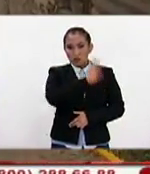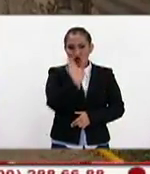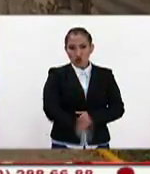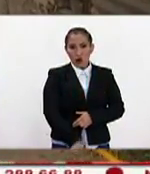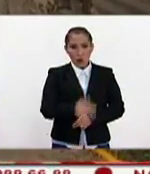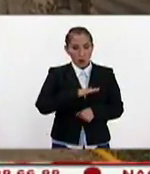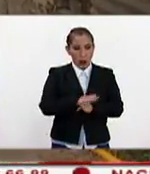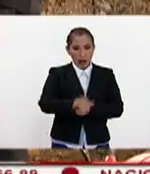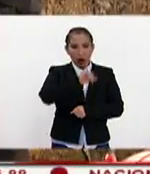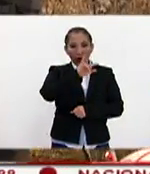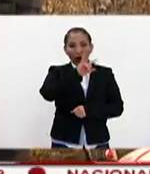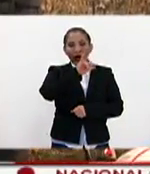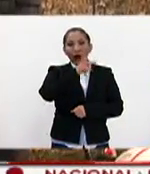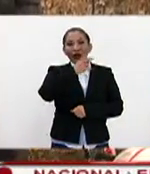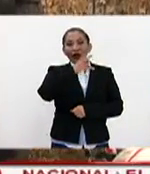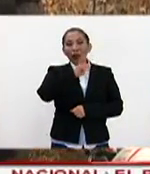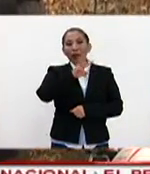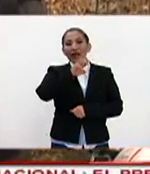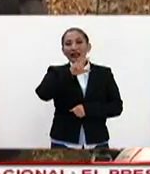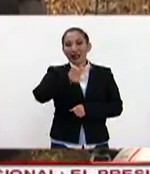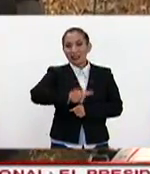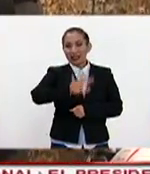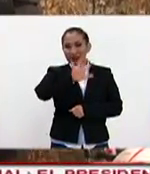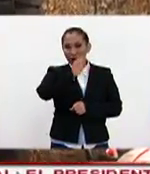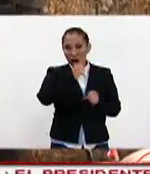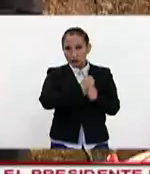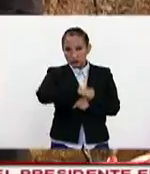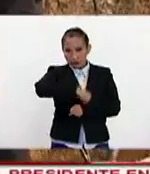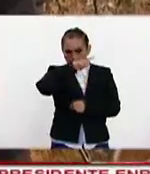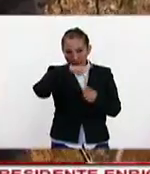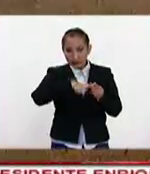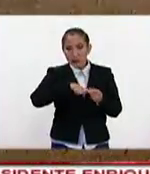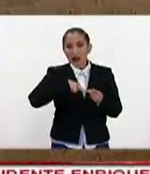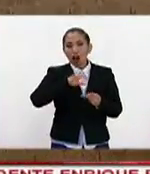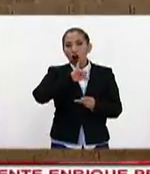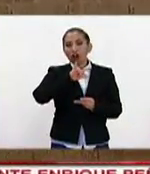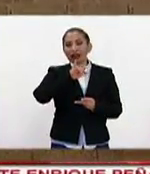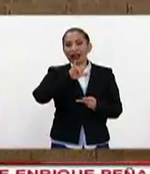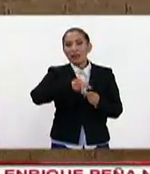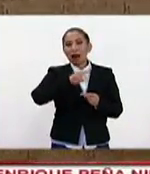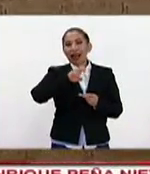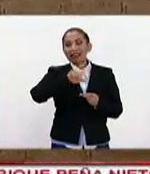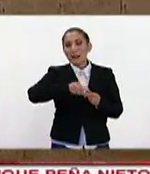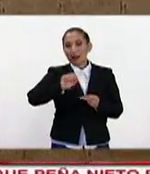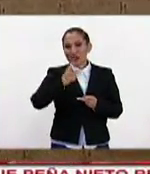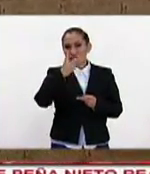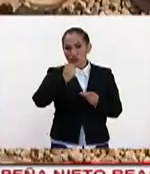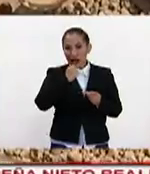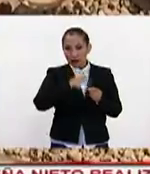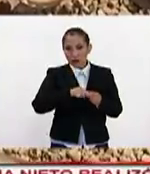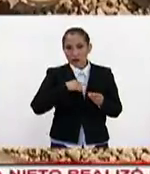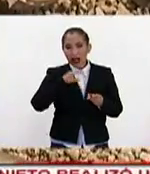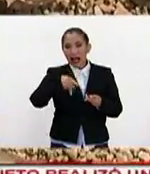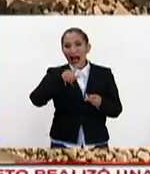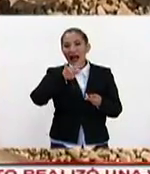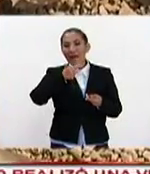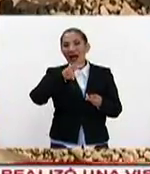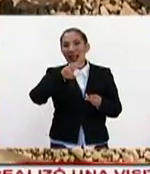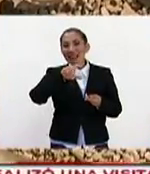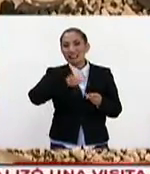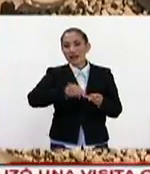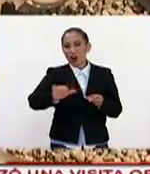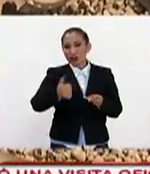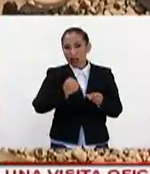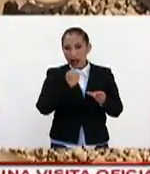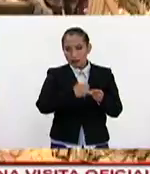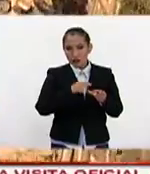la vida son Julia Guadalupe Valencia, de 35 años de edad, Jocelyn Valencia Gómez, de 22 años, Carla Valencia González,